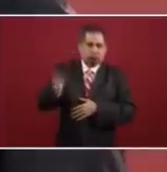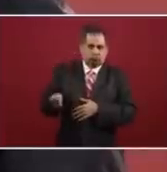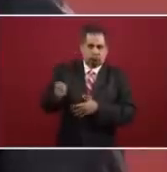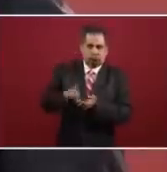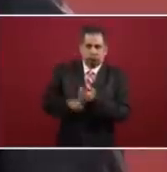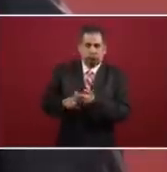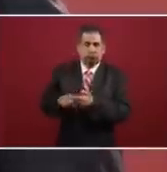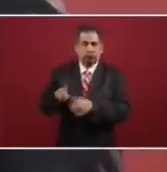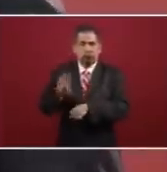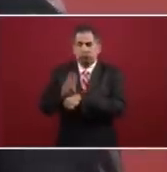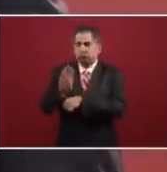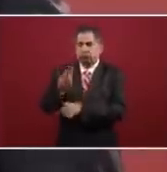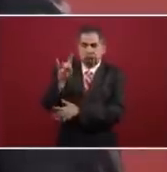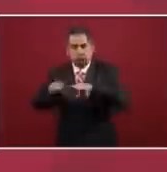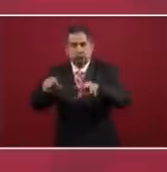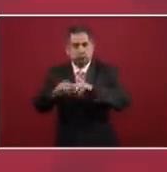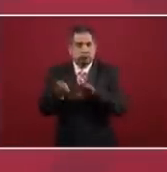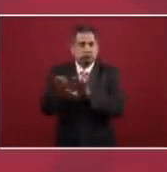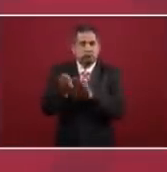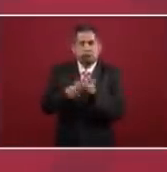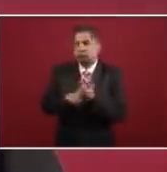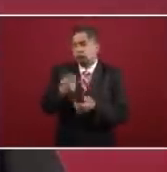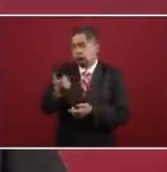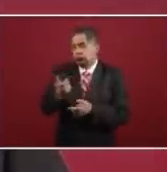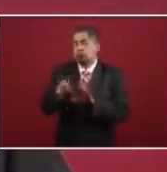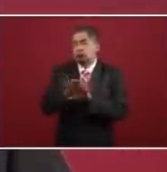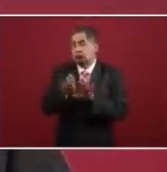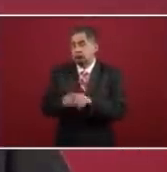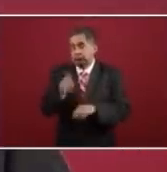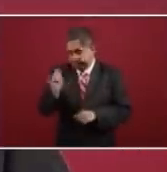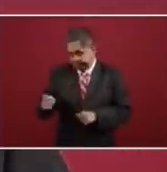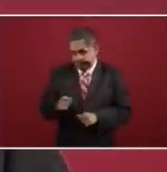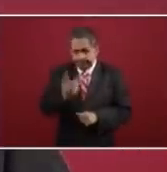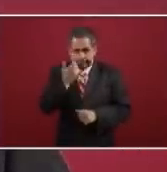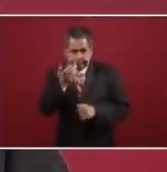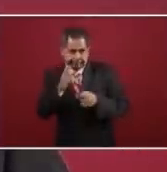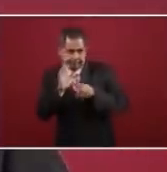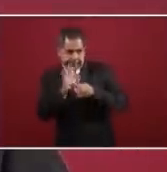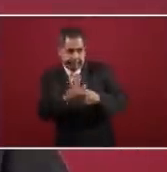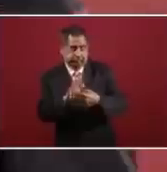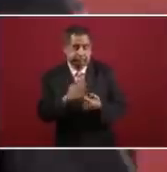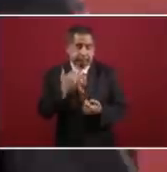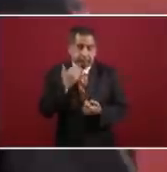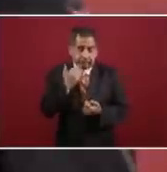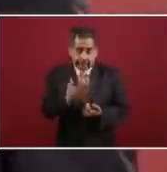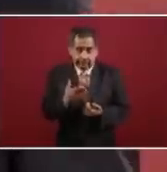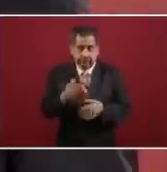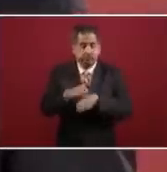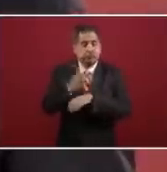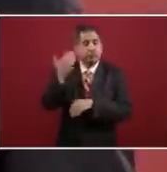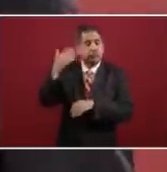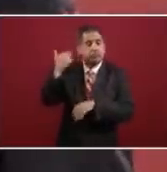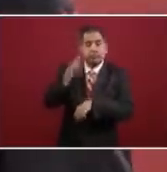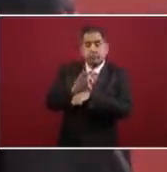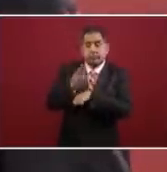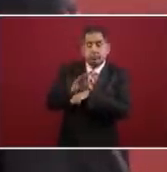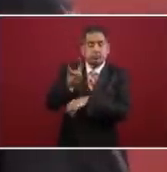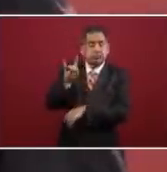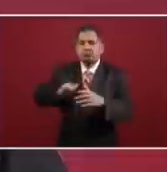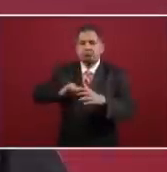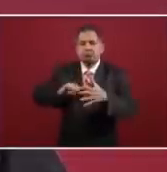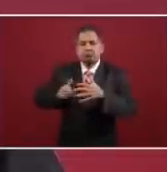cómo se comportó la economía, cómo sacó a Bolivia de ser